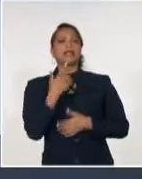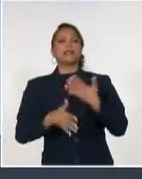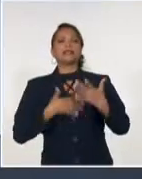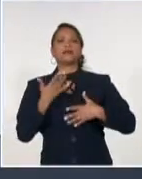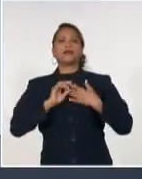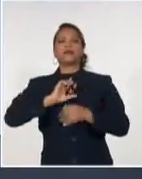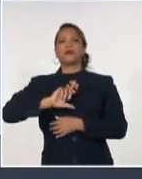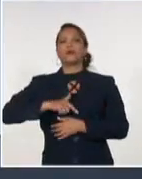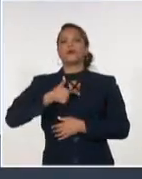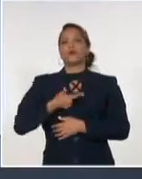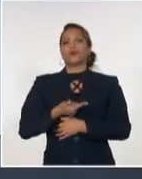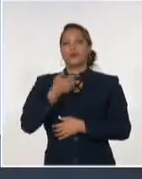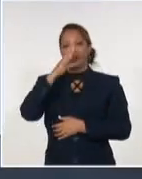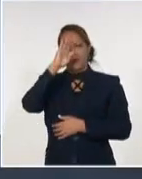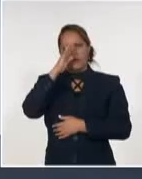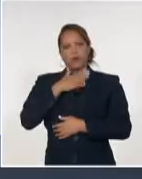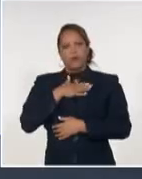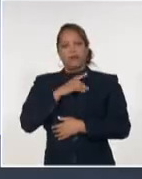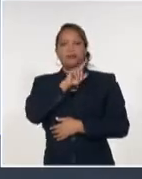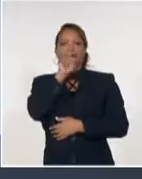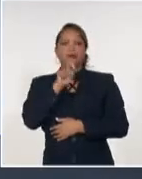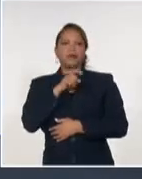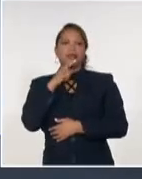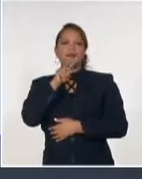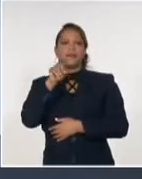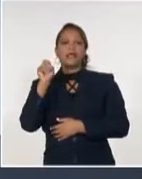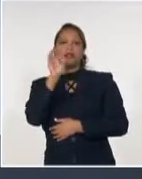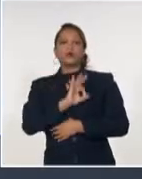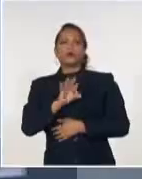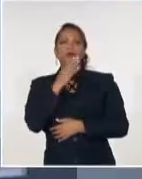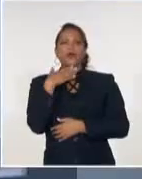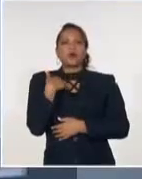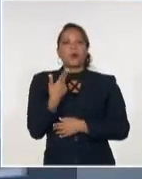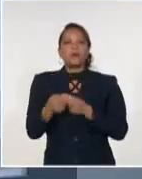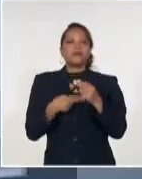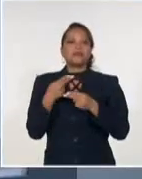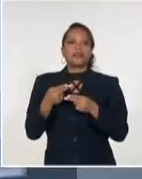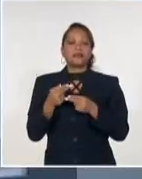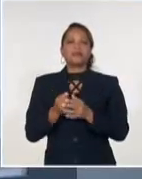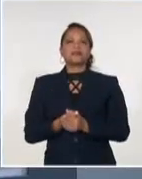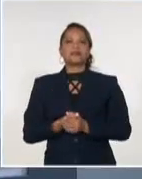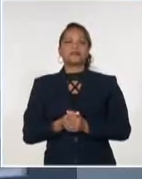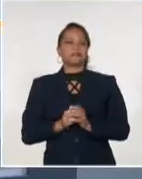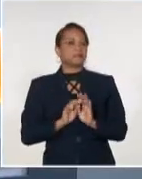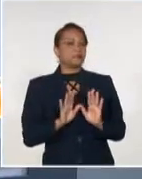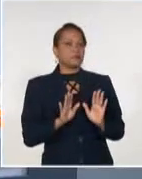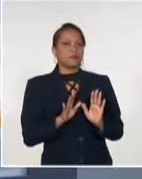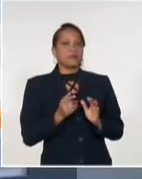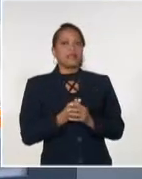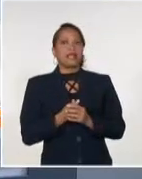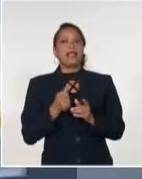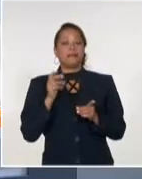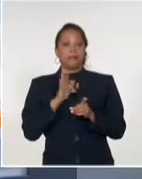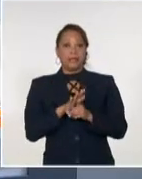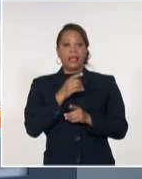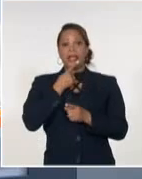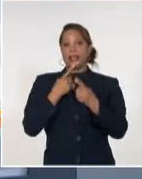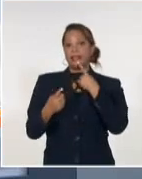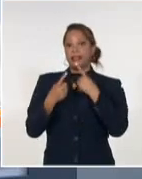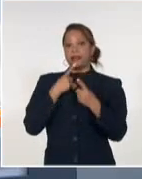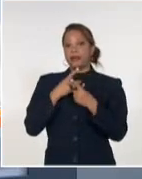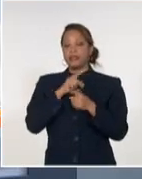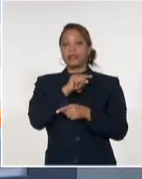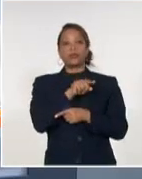Cultura Cubana. ¿Cómo se vivió el 20 de octubre en todo el país? Bien, como tú decías en la introducción de la entrevista,